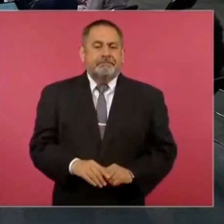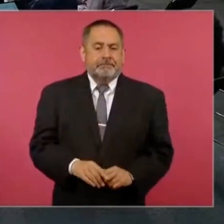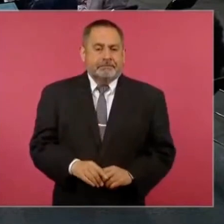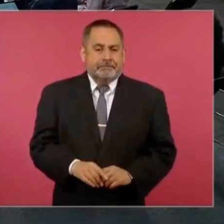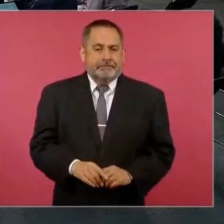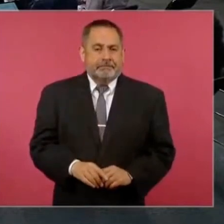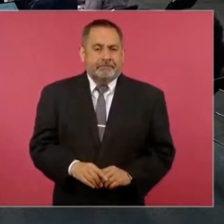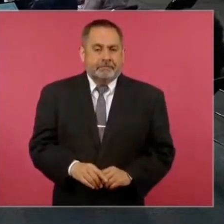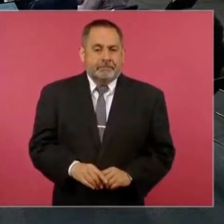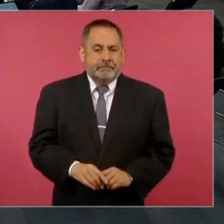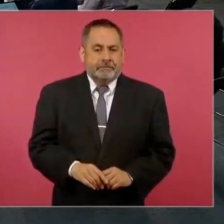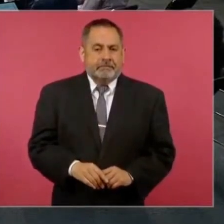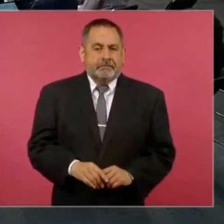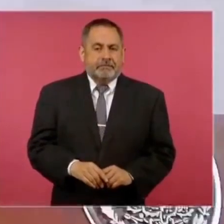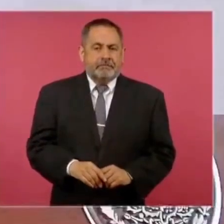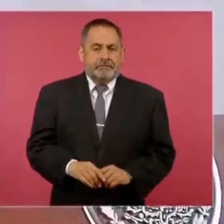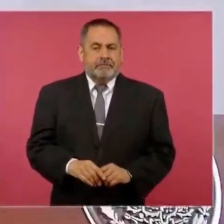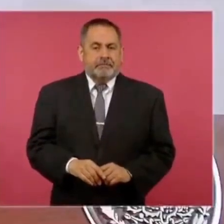sea,